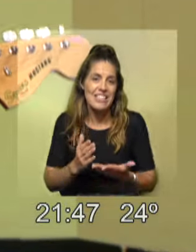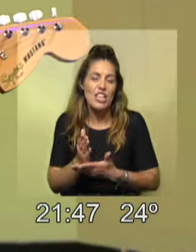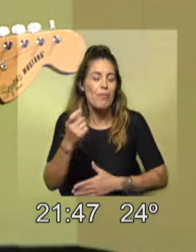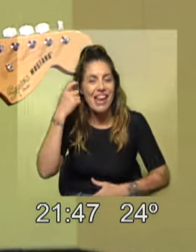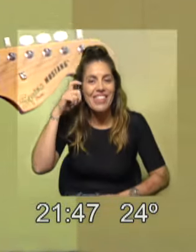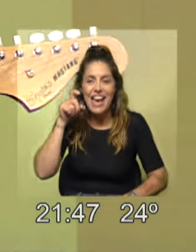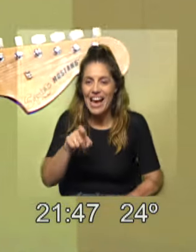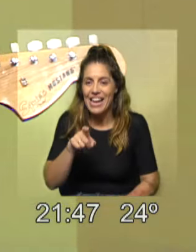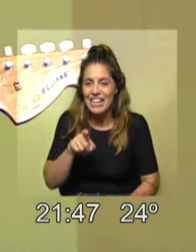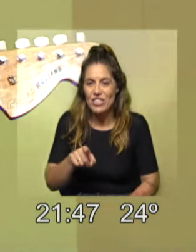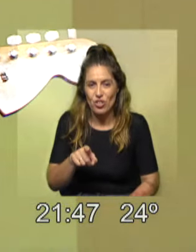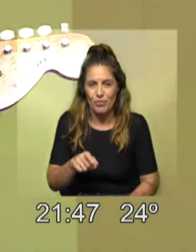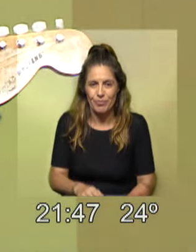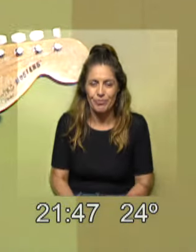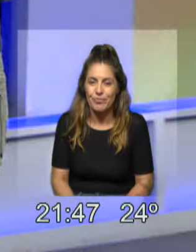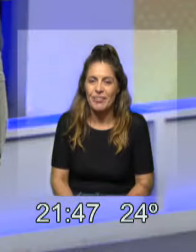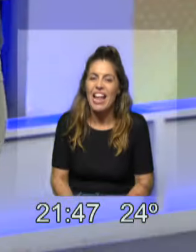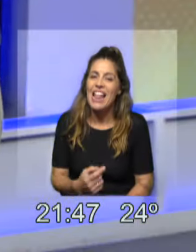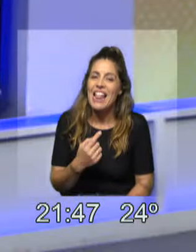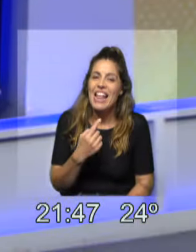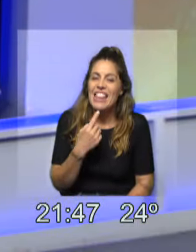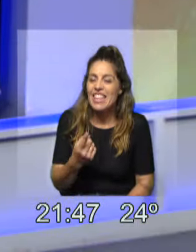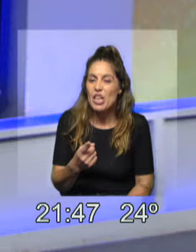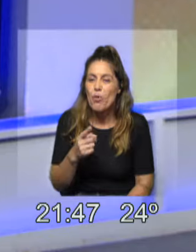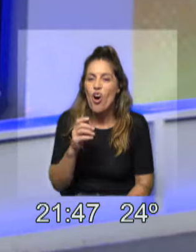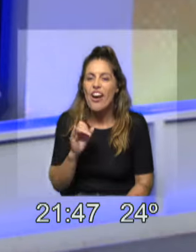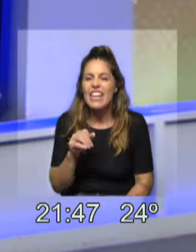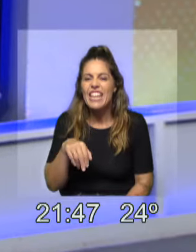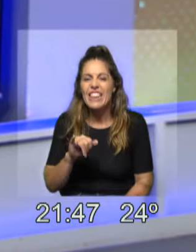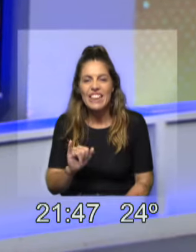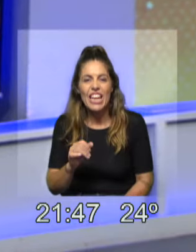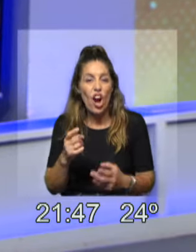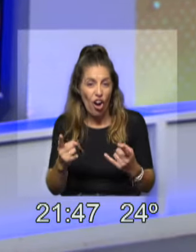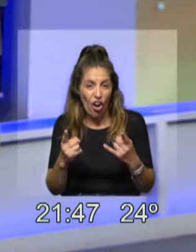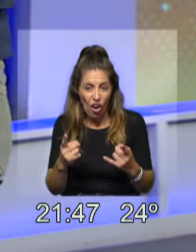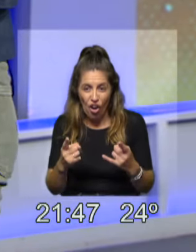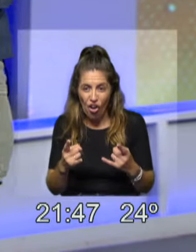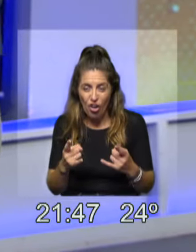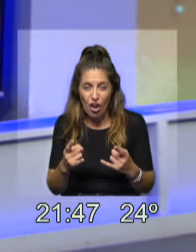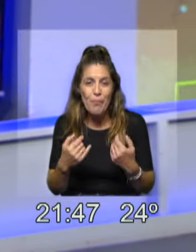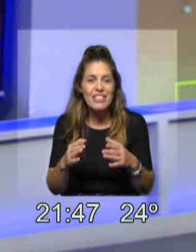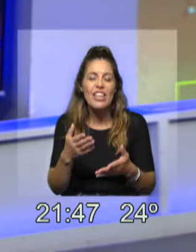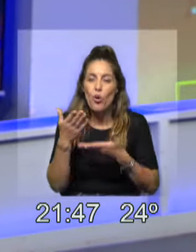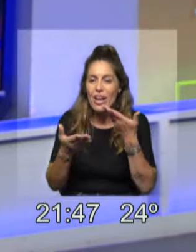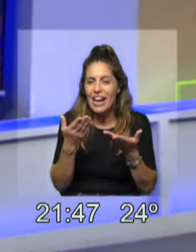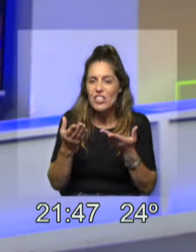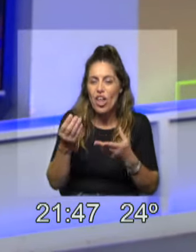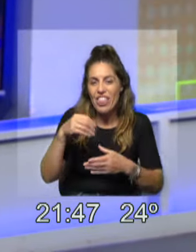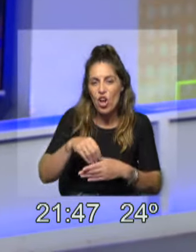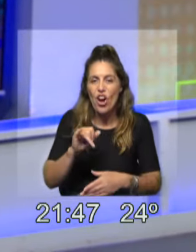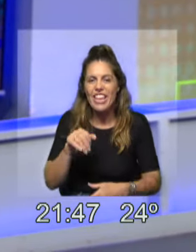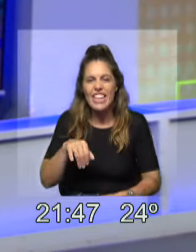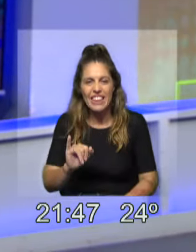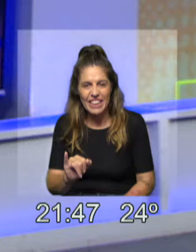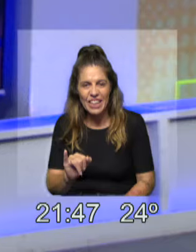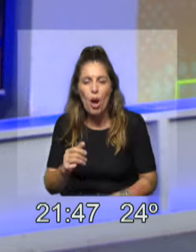fue eso. Da igual. Dijimos indie rock alternativo, arrancaste con una canción que podría estar como dentro de lo indie, más intimista, más así,